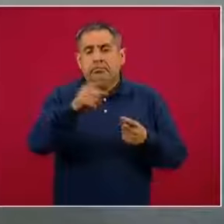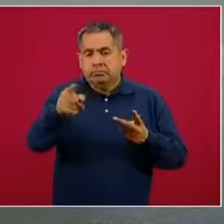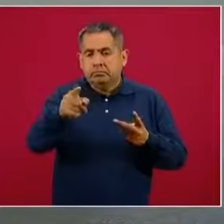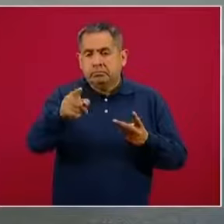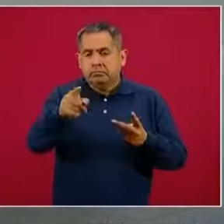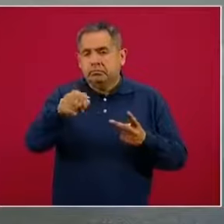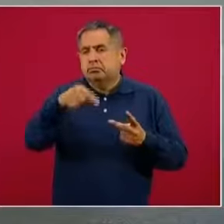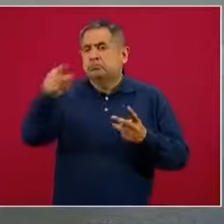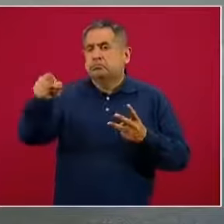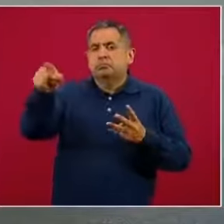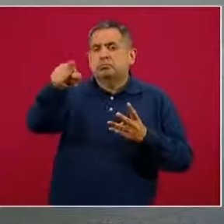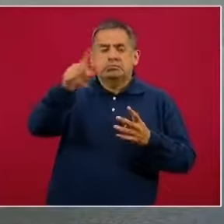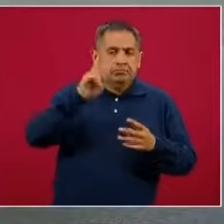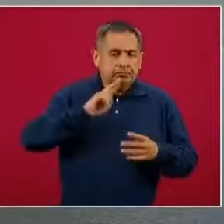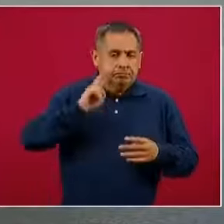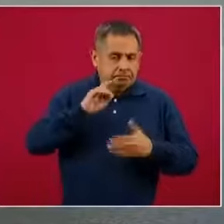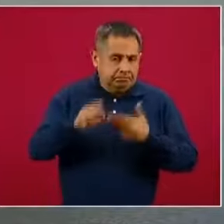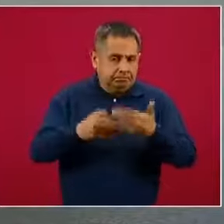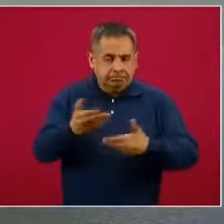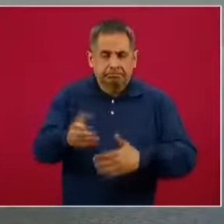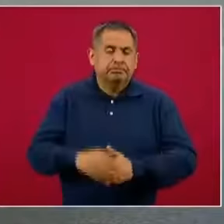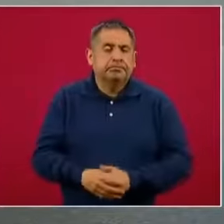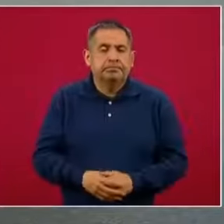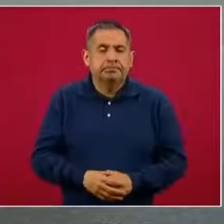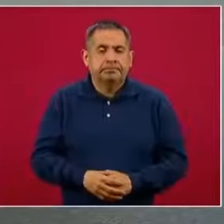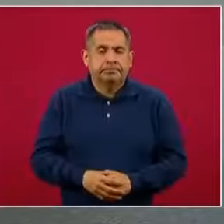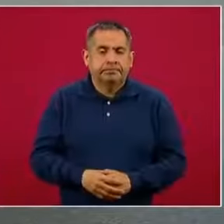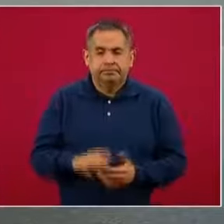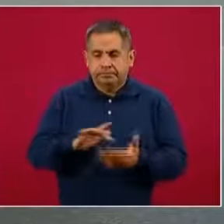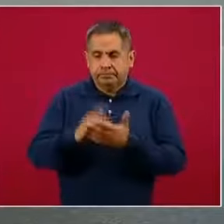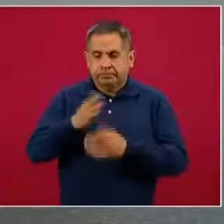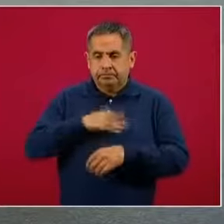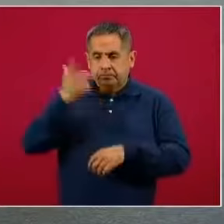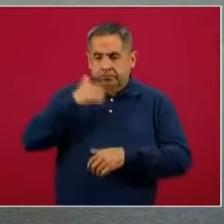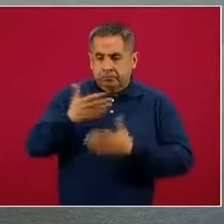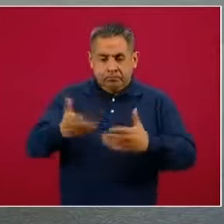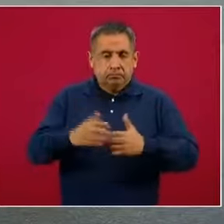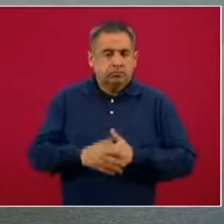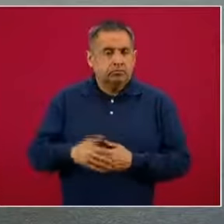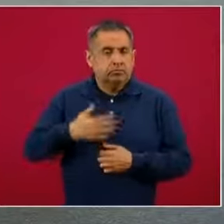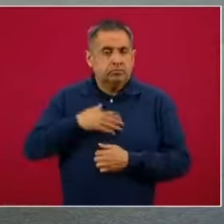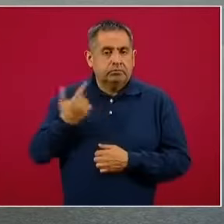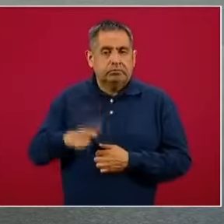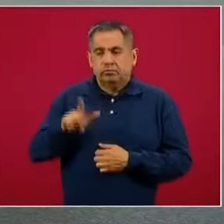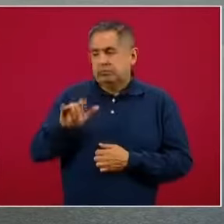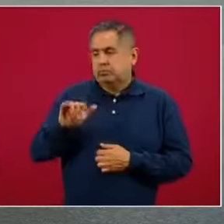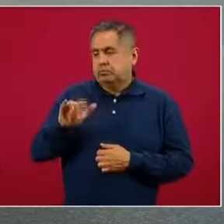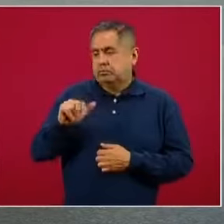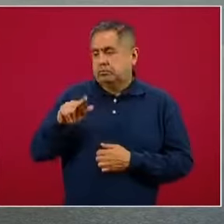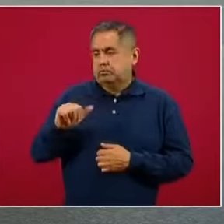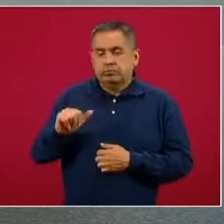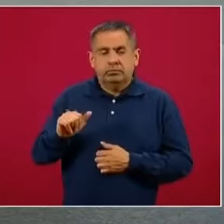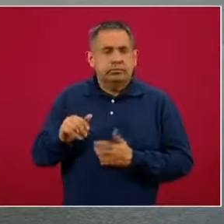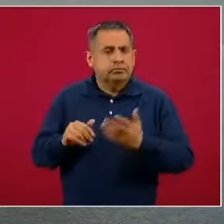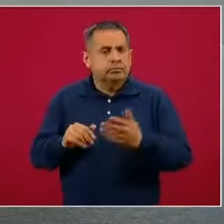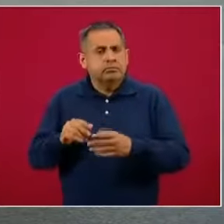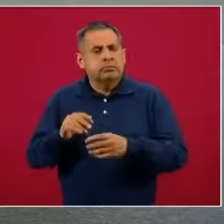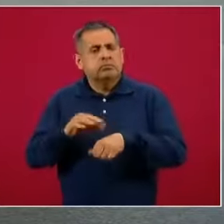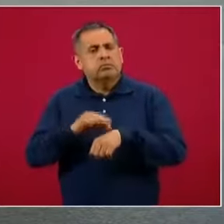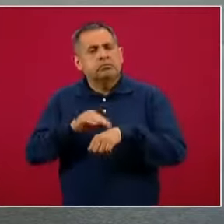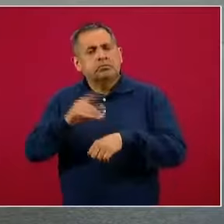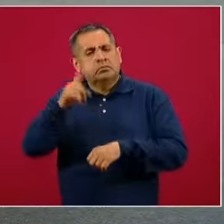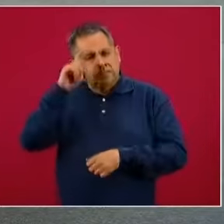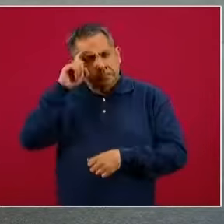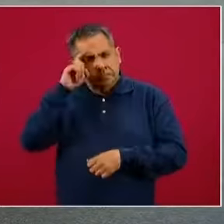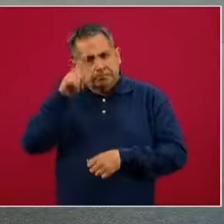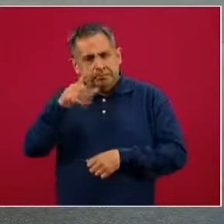vamos por acá, empezamos con la compañera allá atrás. Gracias, buenas noches. Liliana Noble, de Pulso Saludable. Doctor Gatell, quisiera